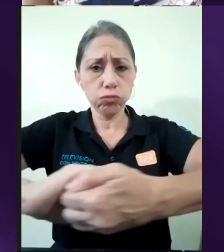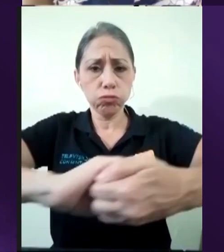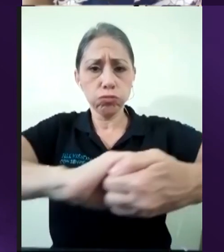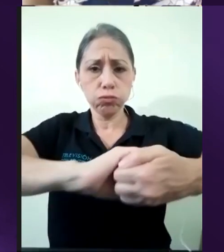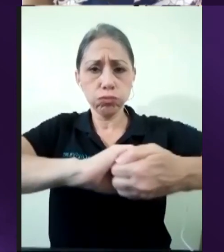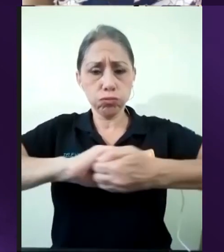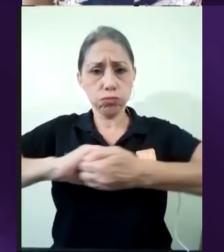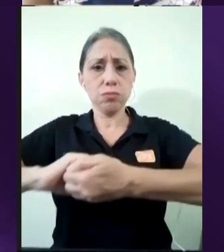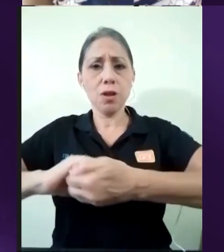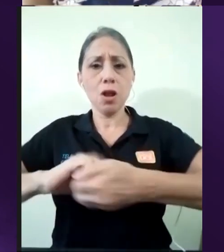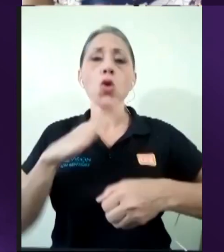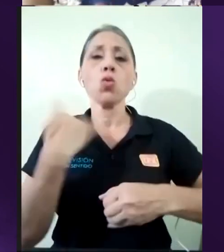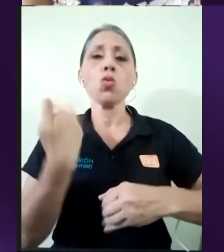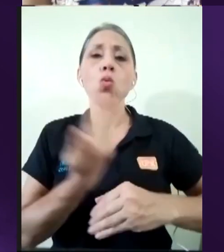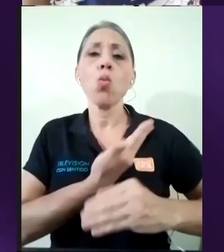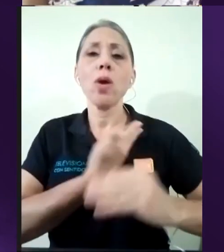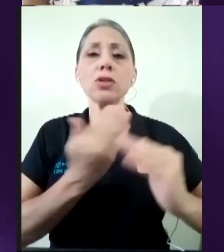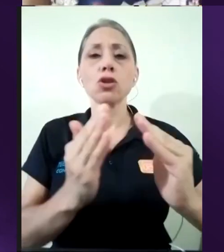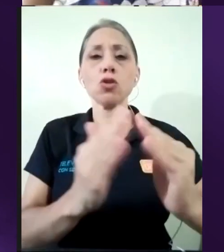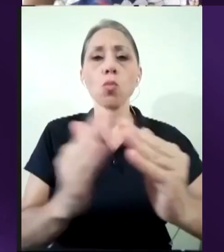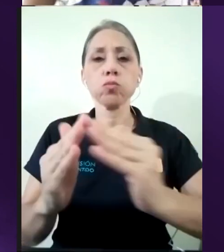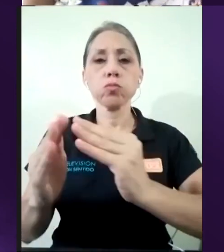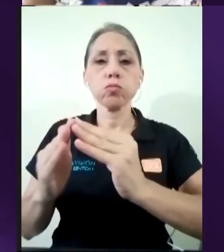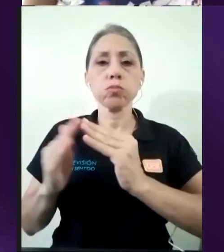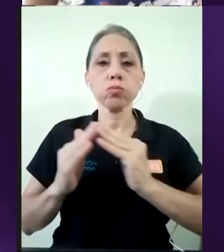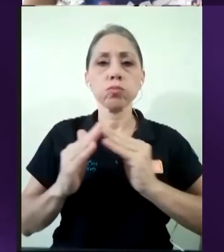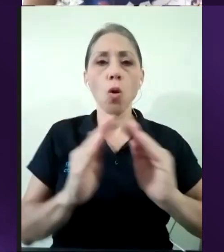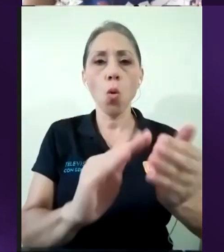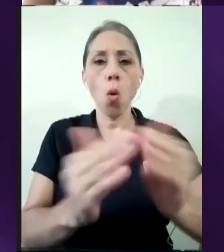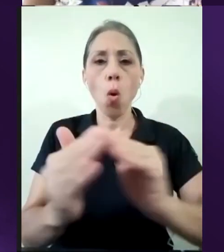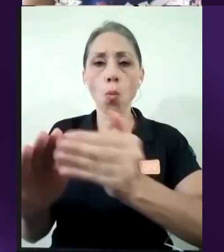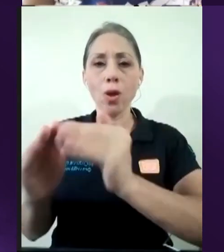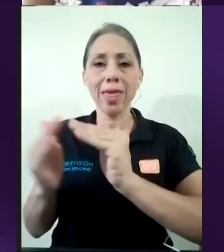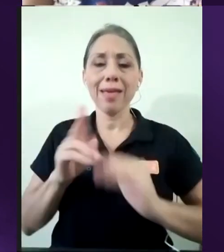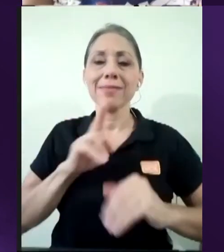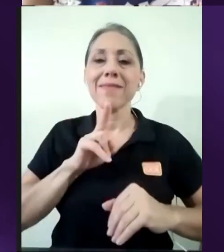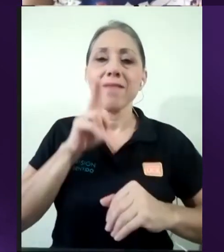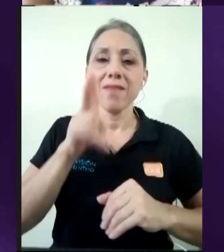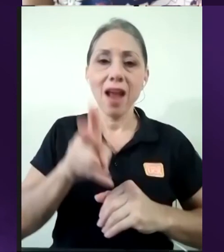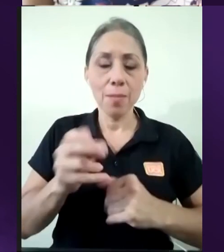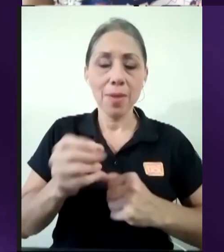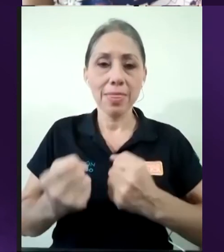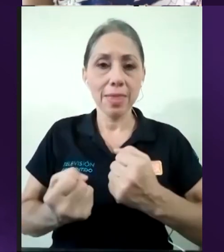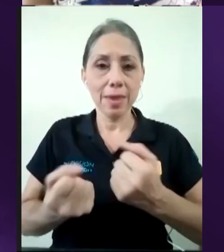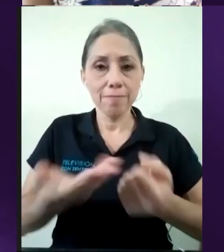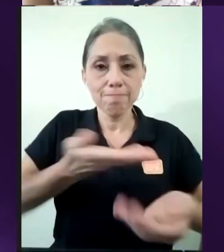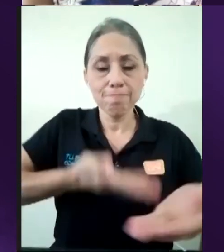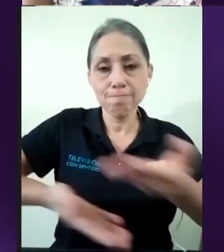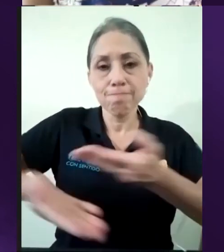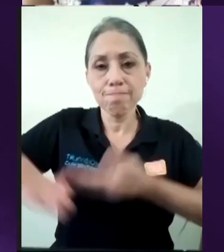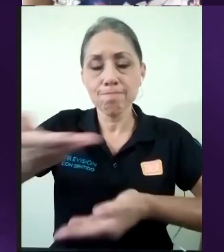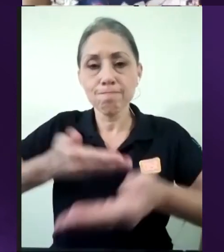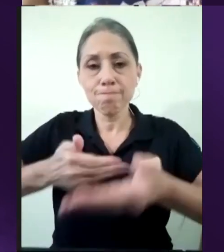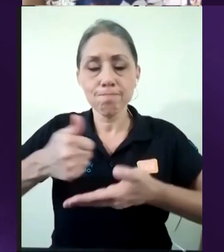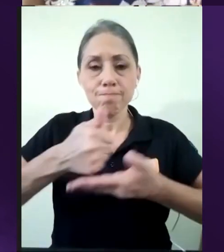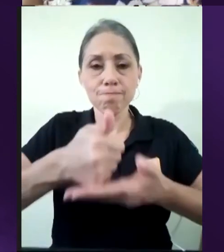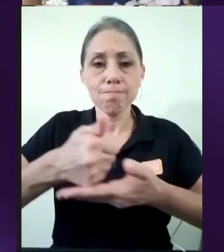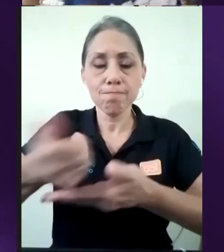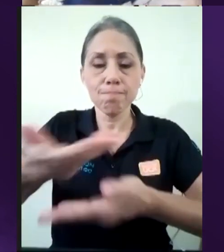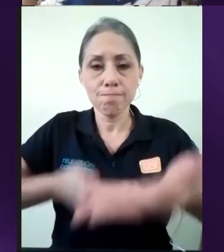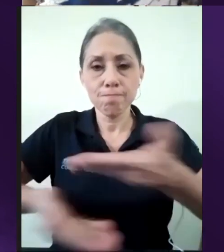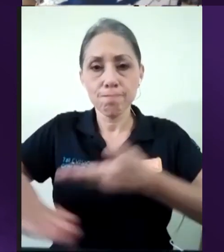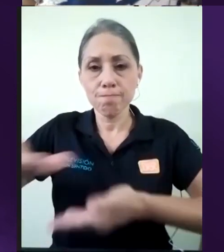en nuestras comunidades, como comunidades que realmente aportamos unos a otros.